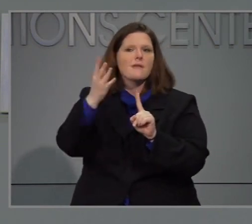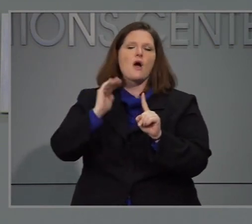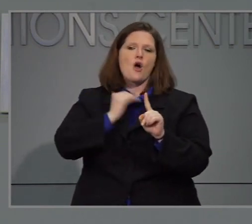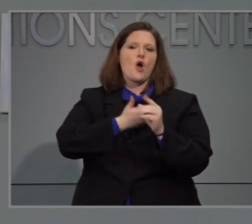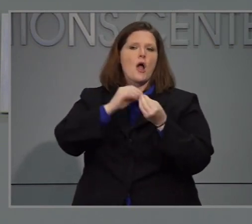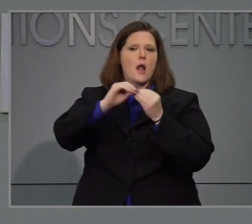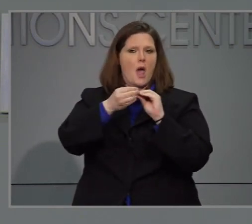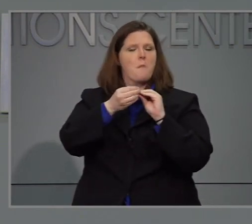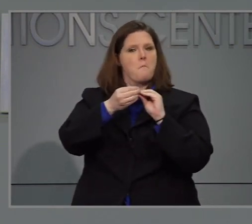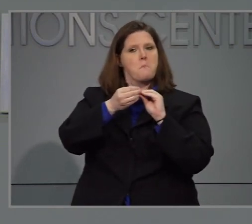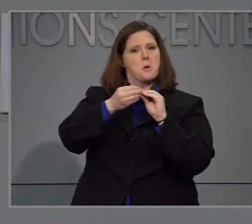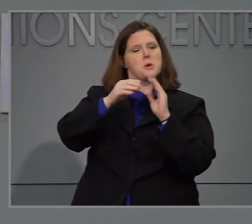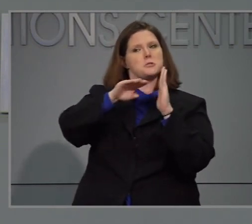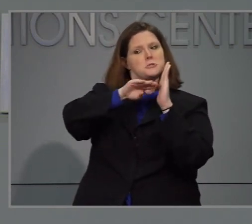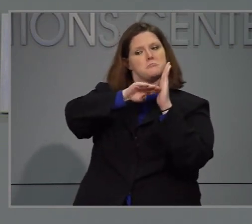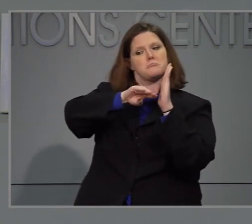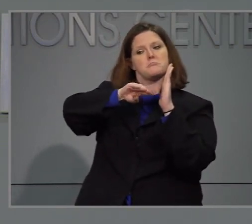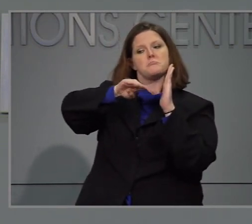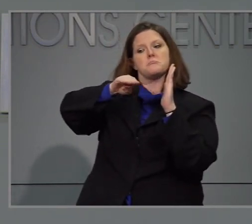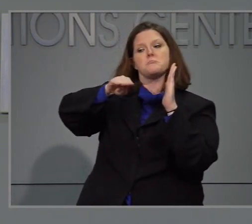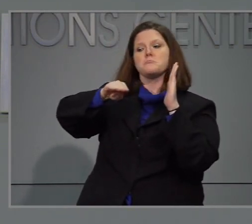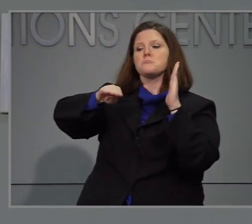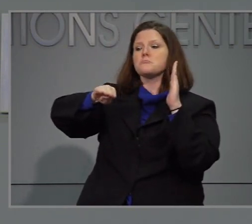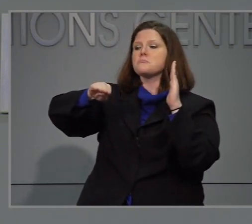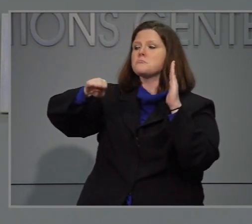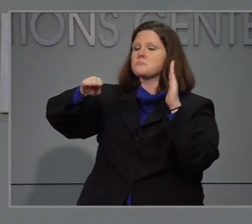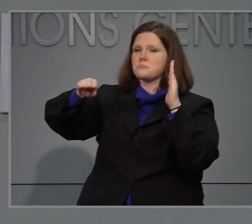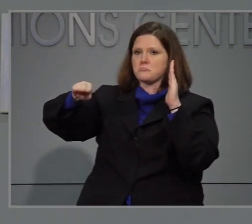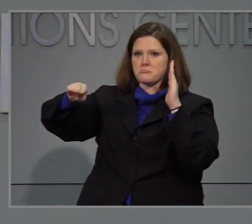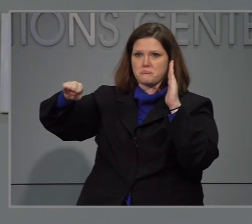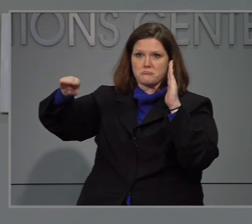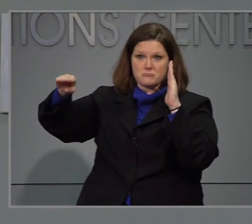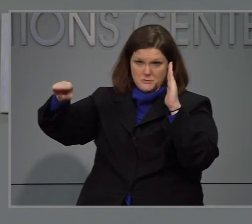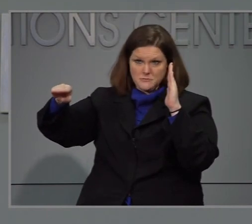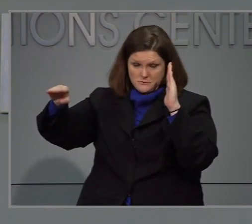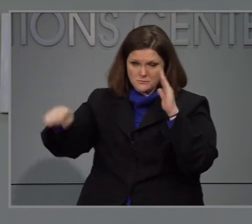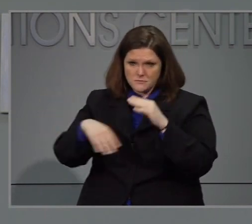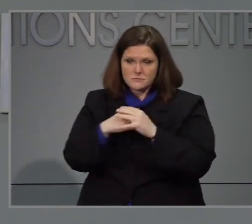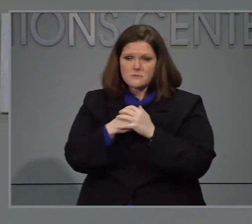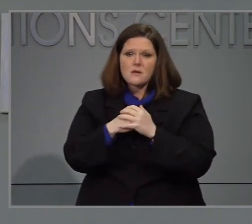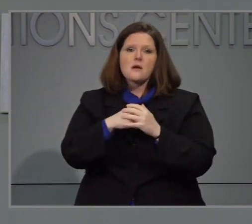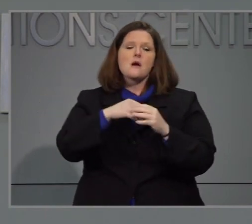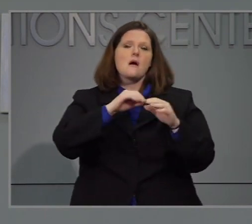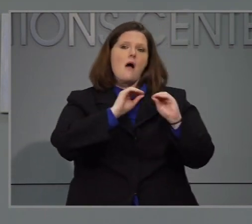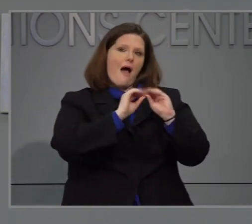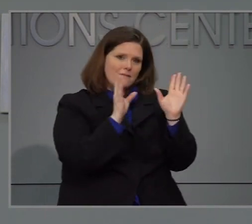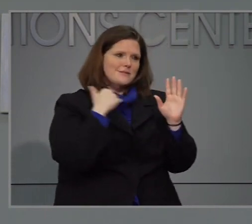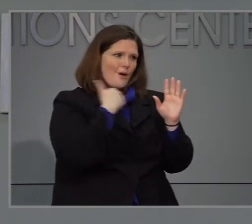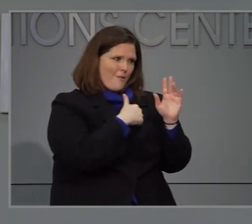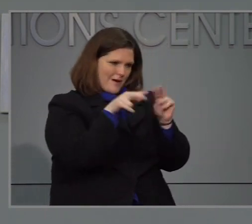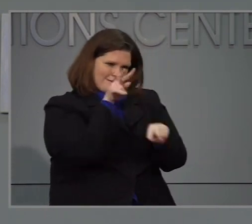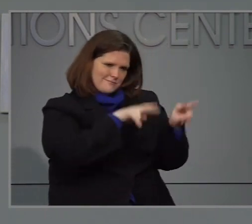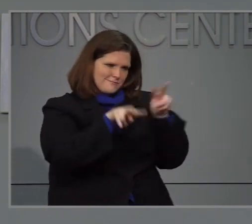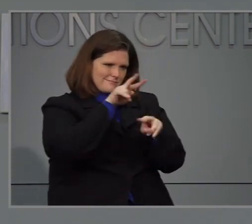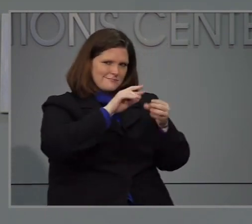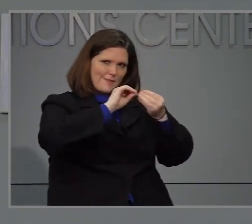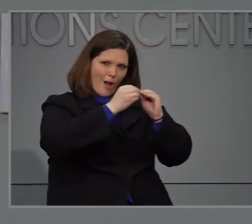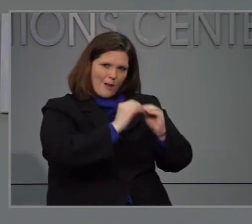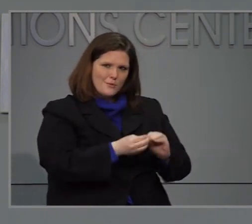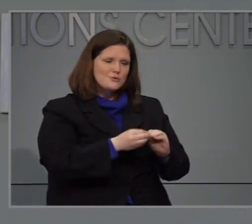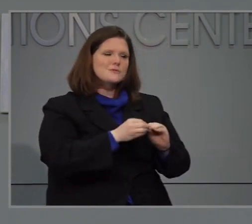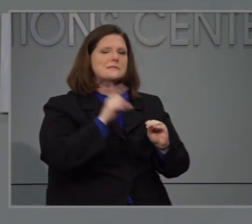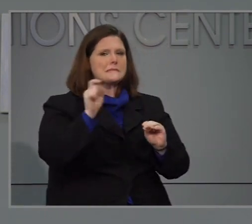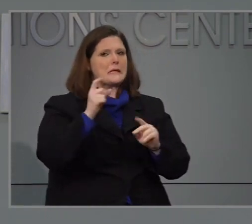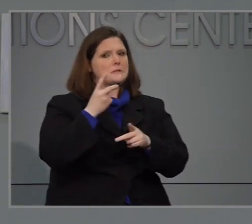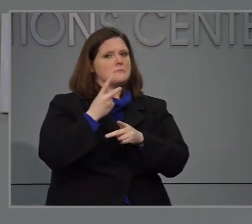están niveladas. Nuevamente vemos que algunas cosas que estamos vigilando que nos indican que tenemos que estar prestando